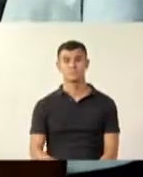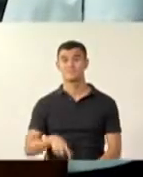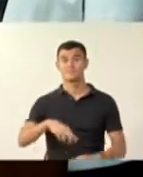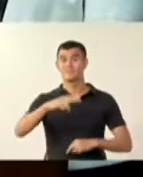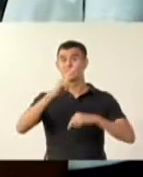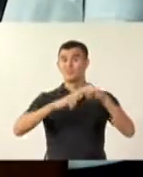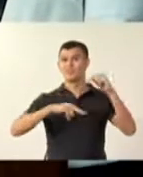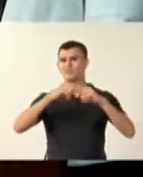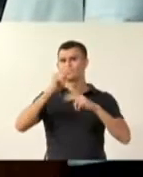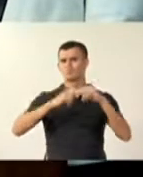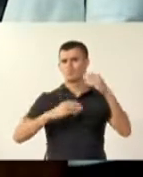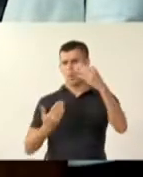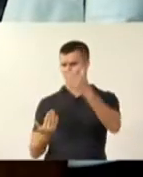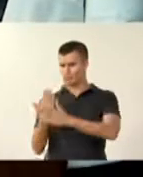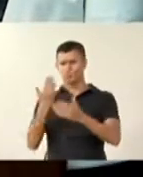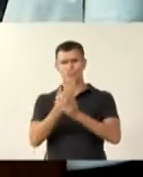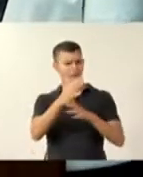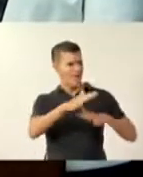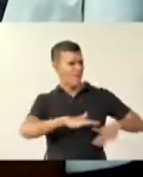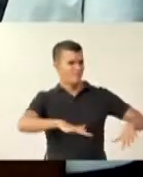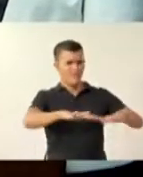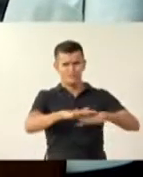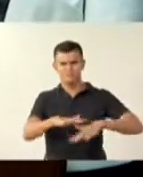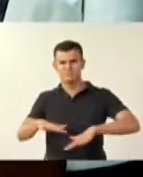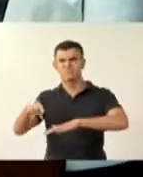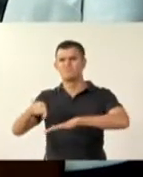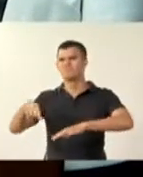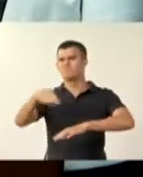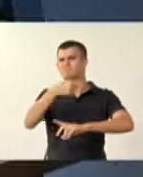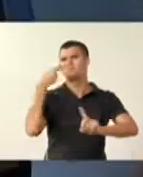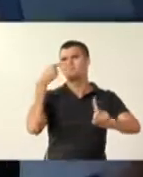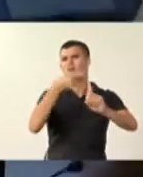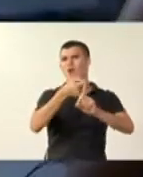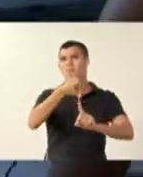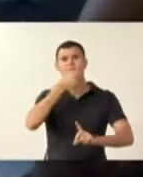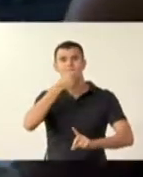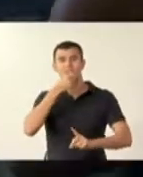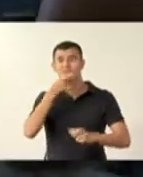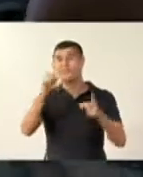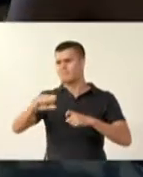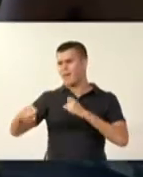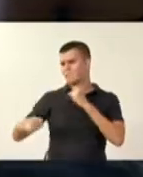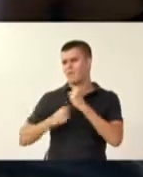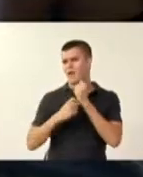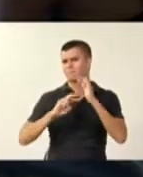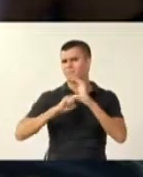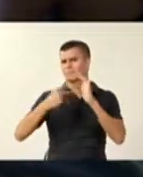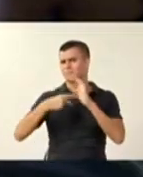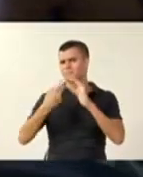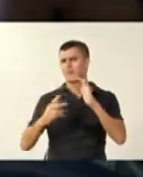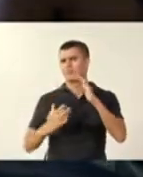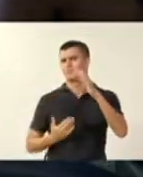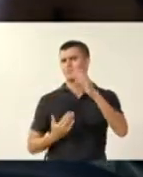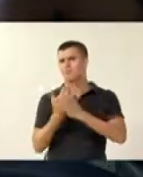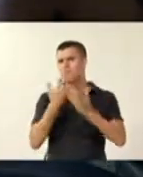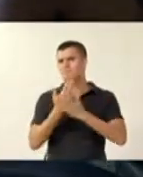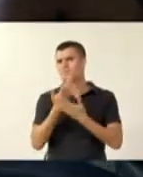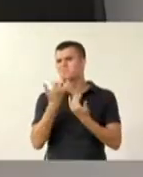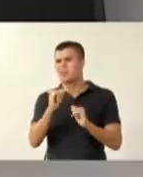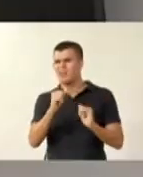En la construcción de nuevos espacios para el ejercicio periodístico y con el apoyo de nuevas tecnologías para desarrollar